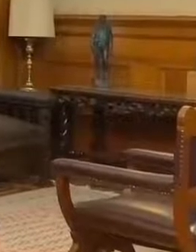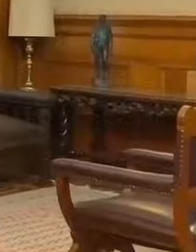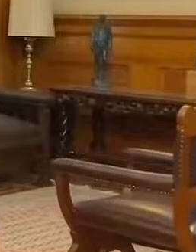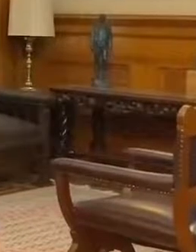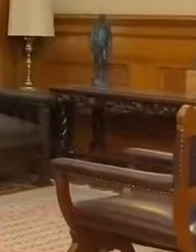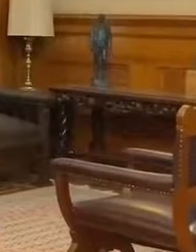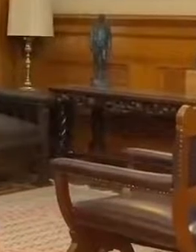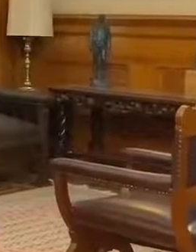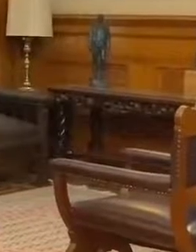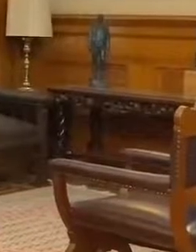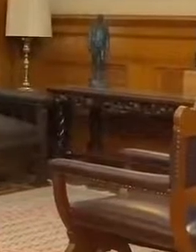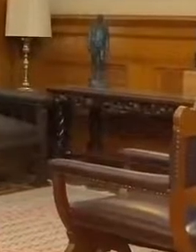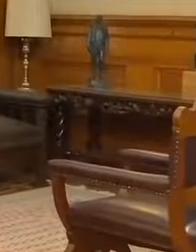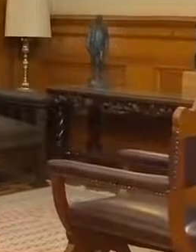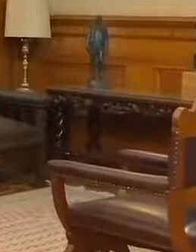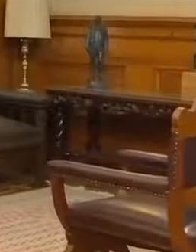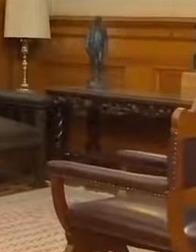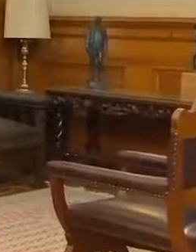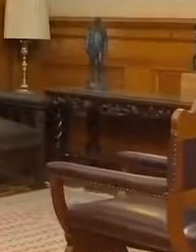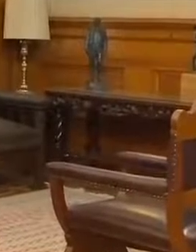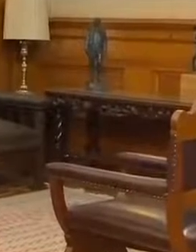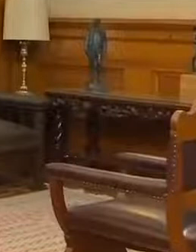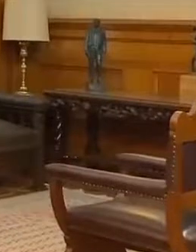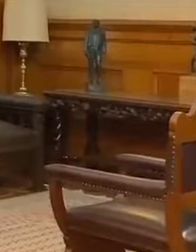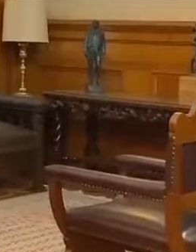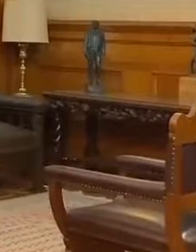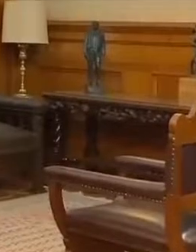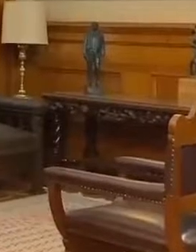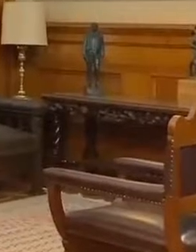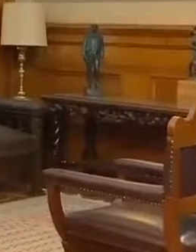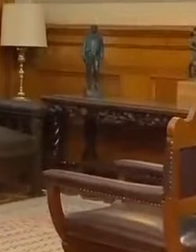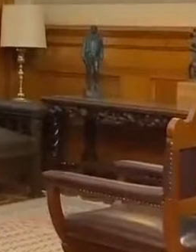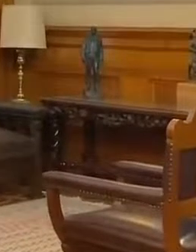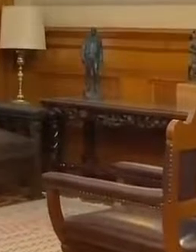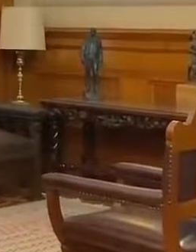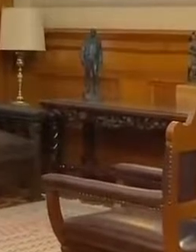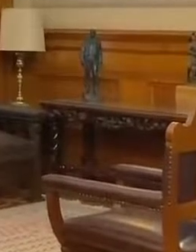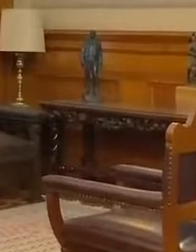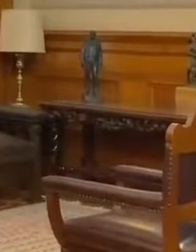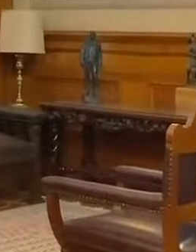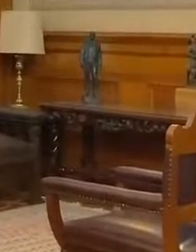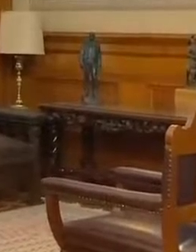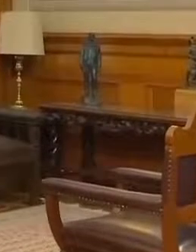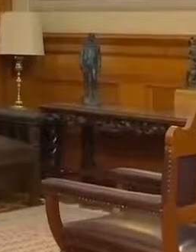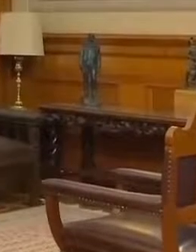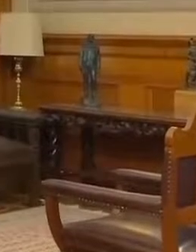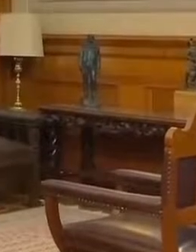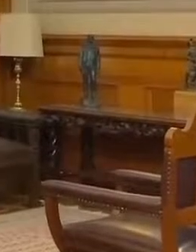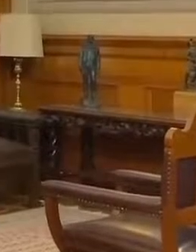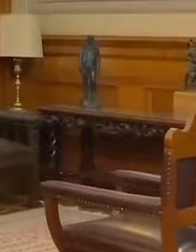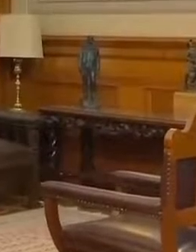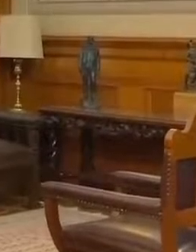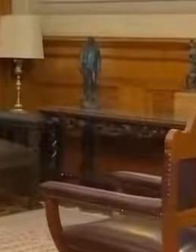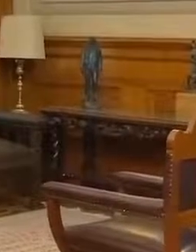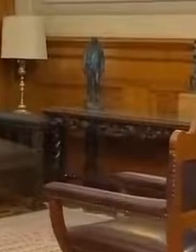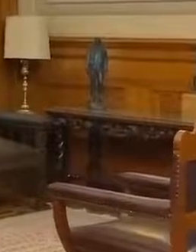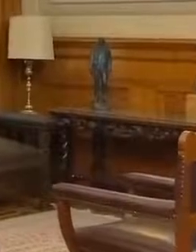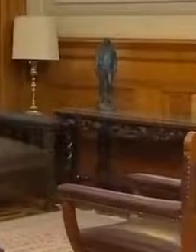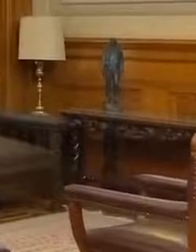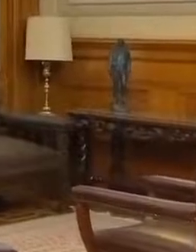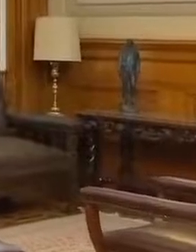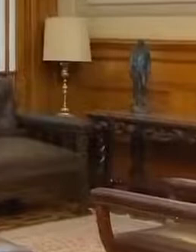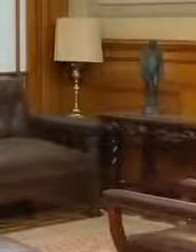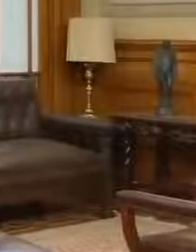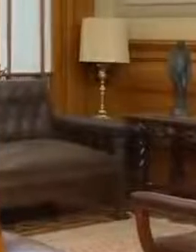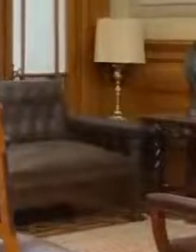y vamos a recuperar nuestra economía, nuestros empleos. Es